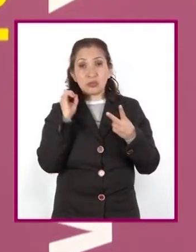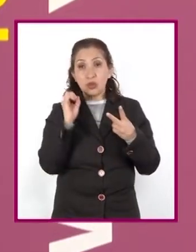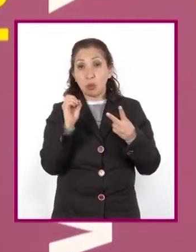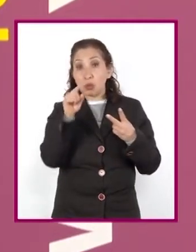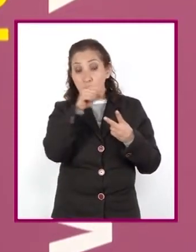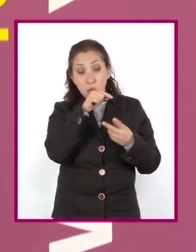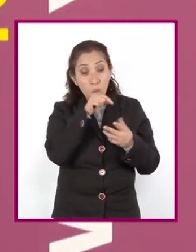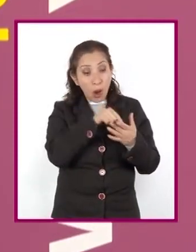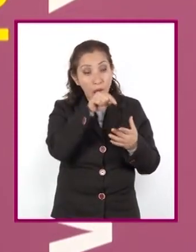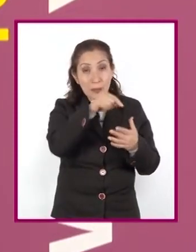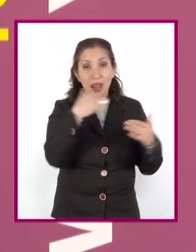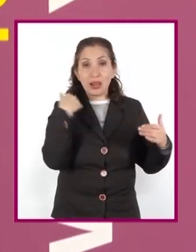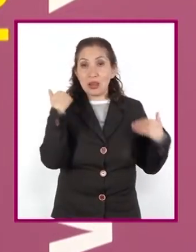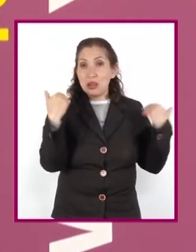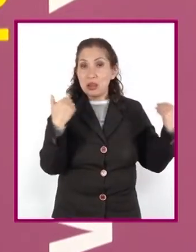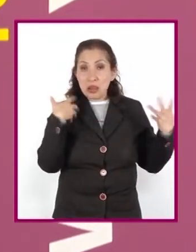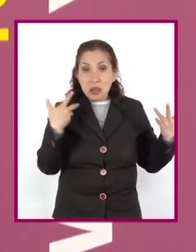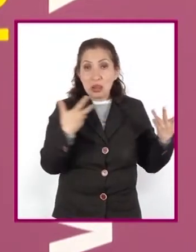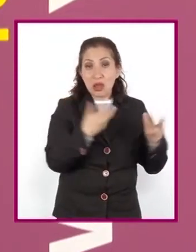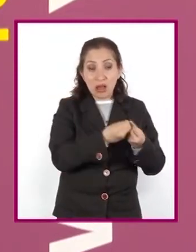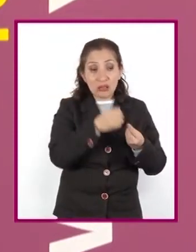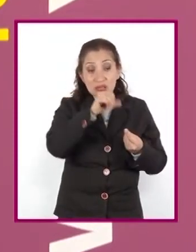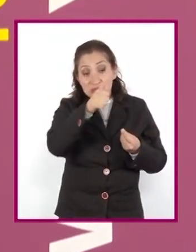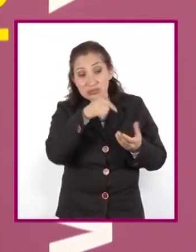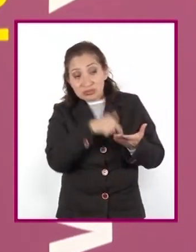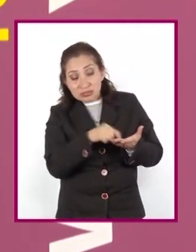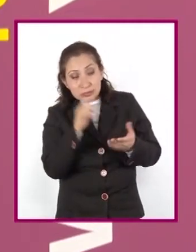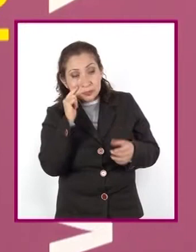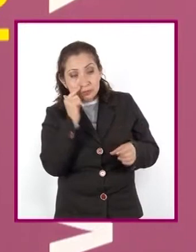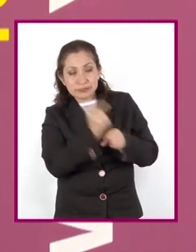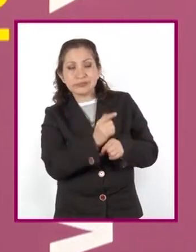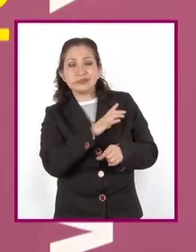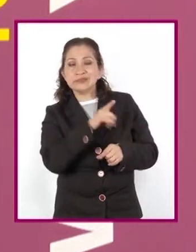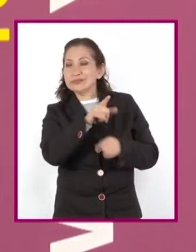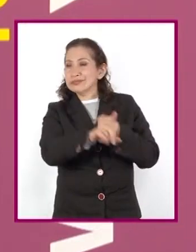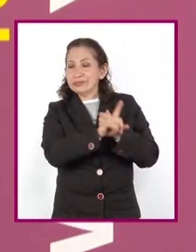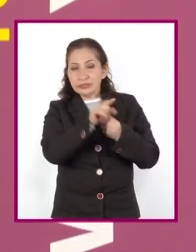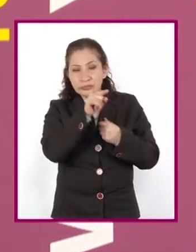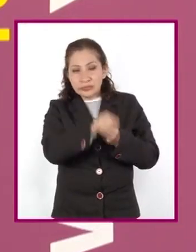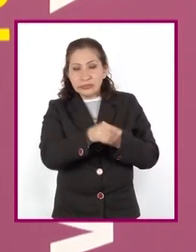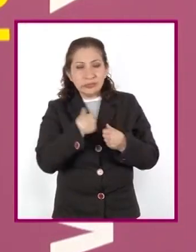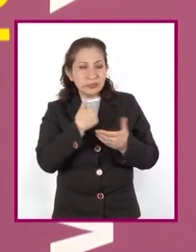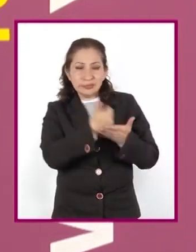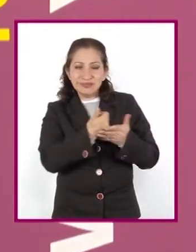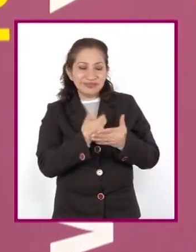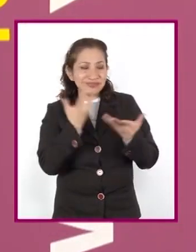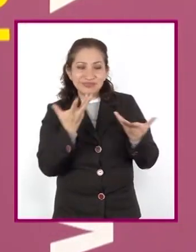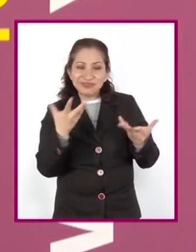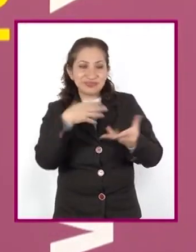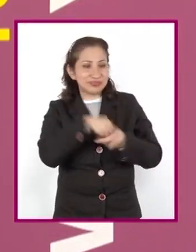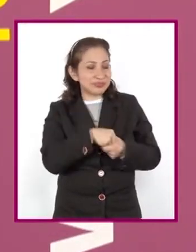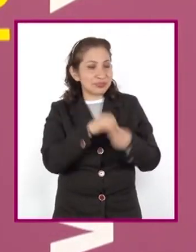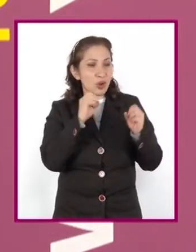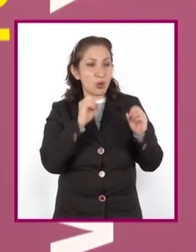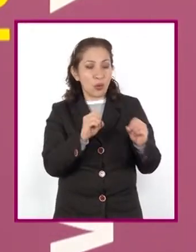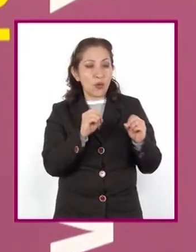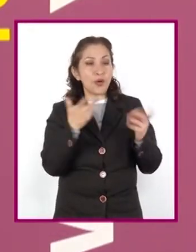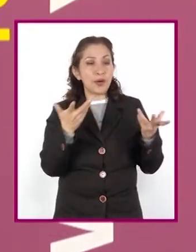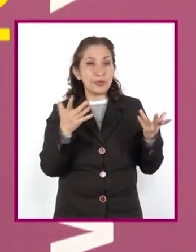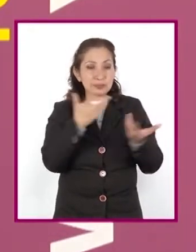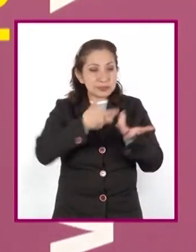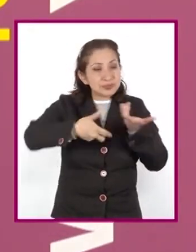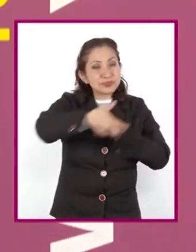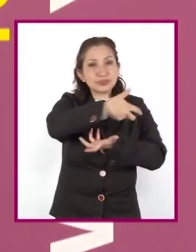los espacios recreativos u otros, hayan identificado situaciones que desfavorecen la inclusión o la